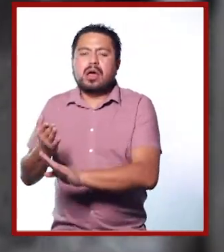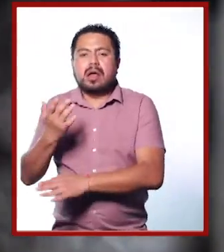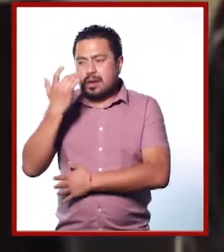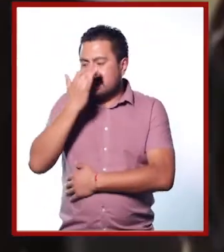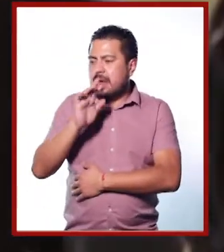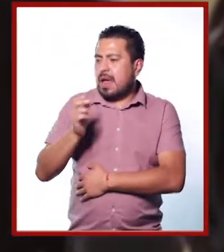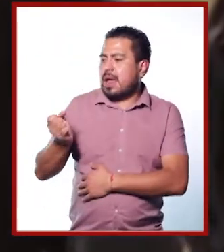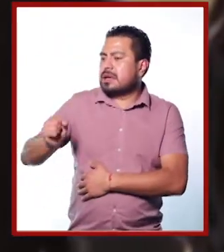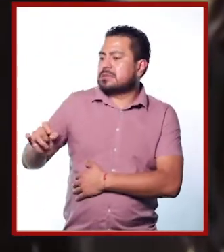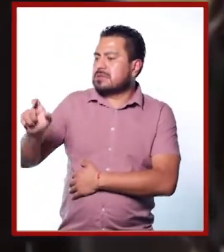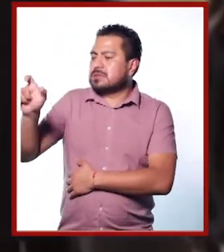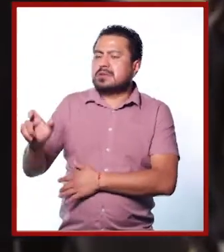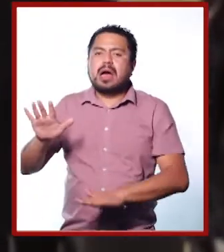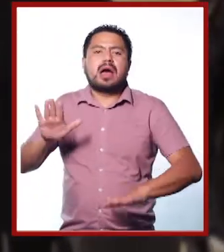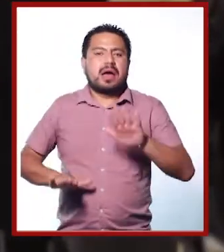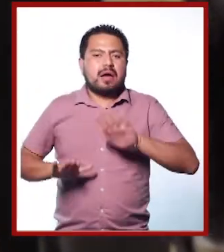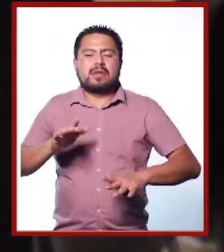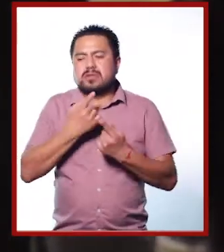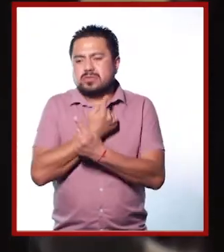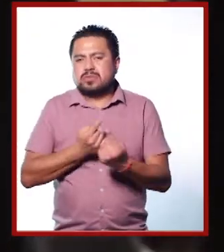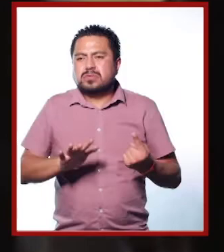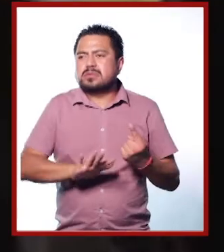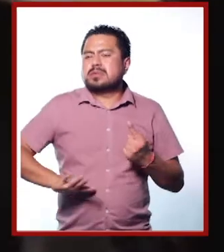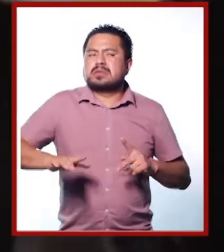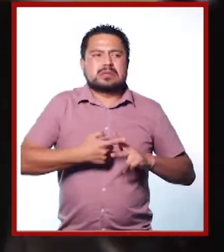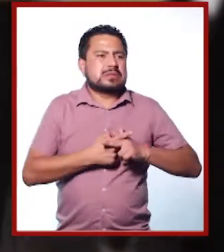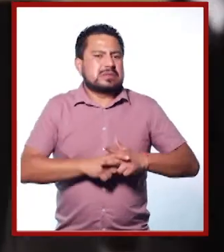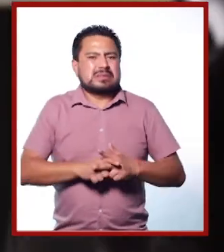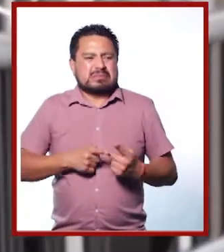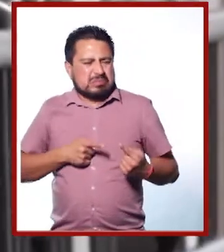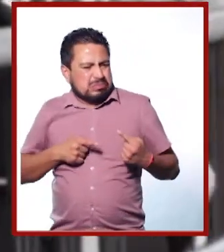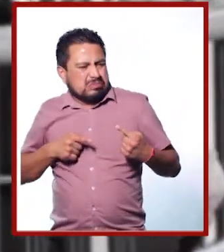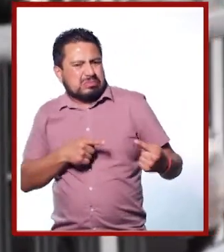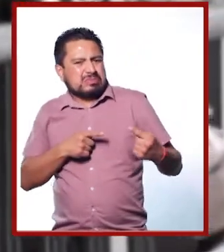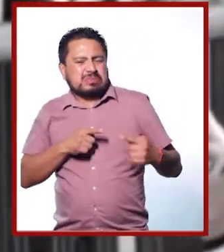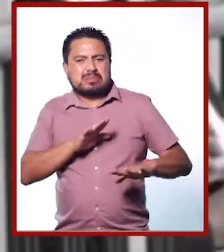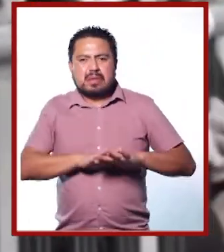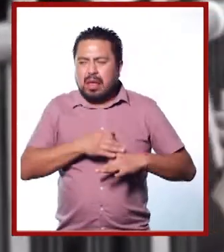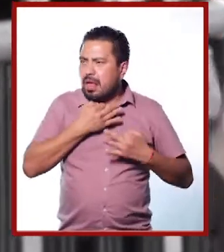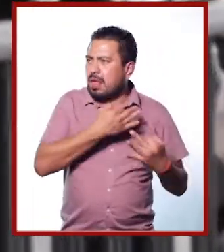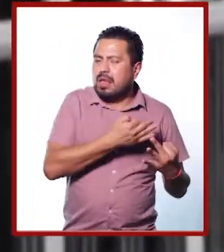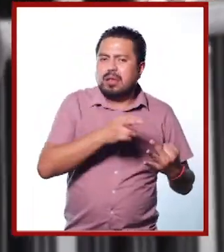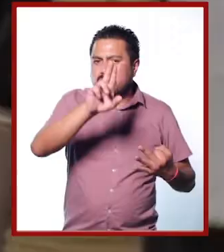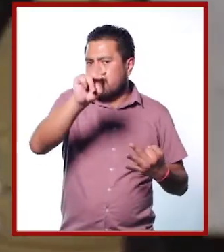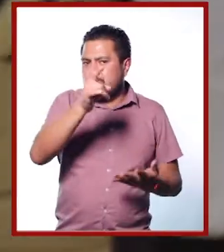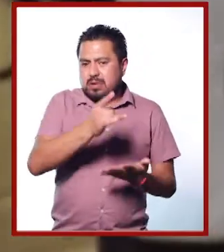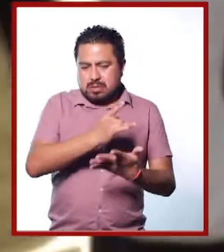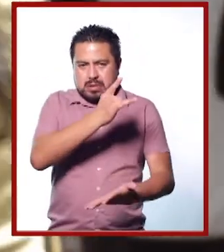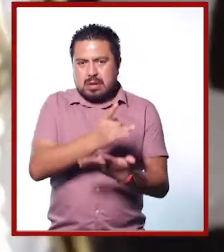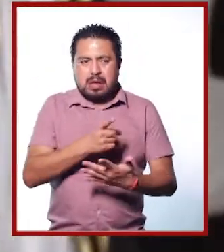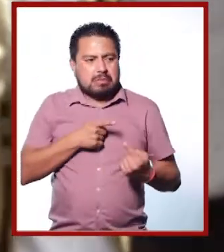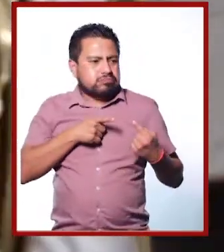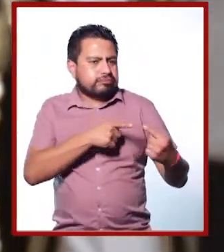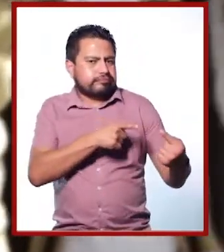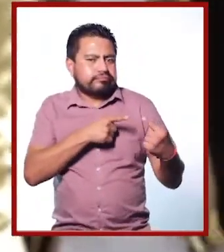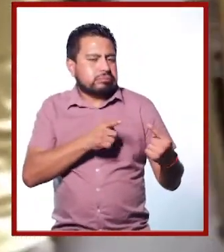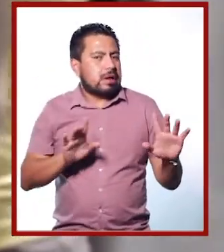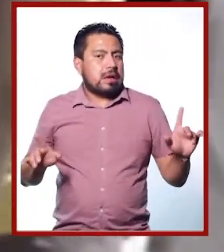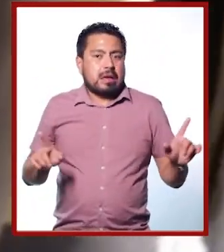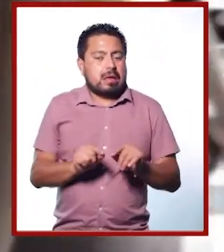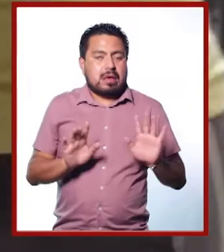es reconocerlo a él. Y a veces muchos niños empiezan por querer pelear, por llamar la atención, ¿no? No es nada más